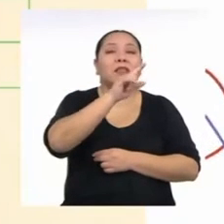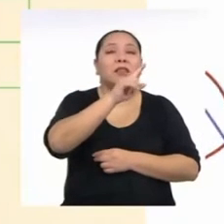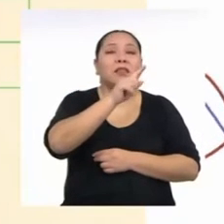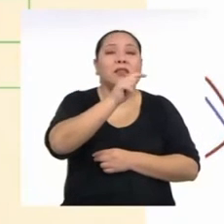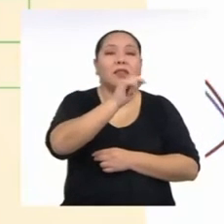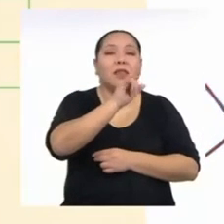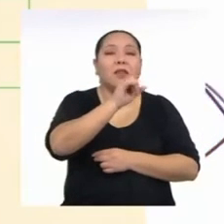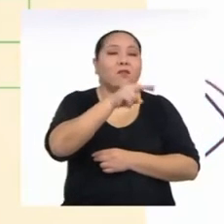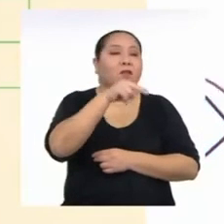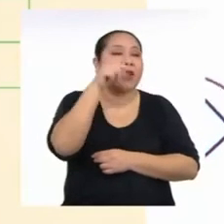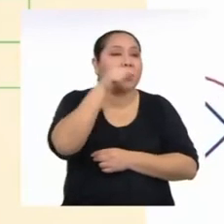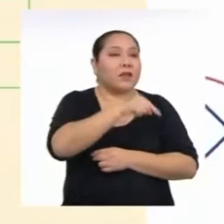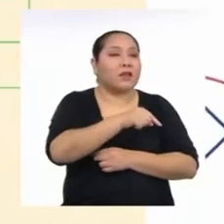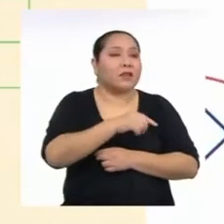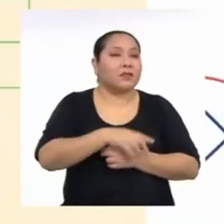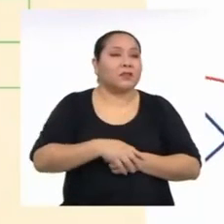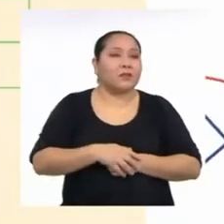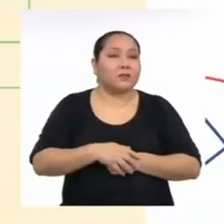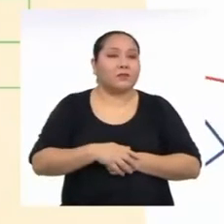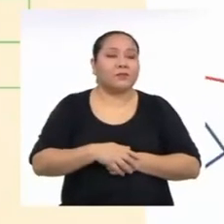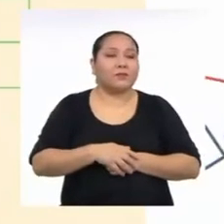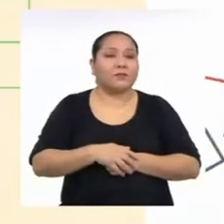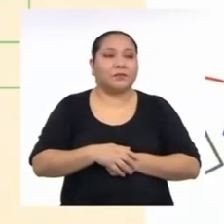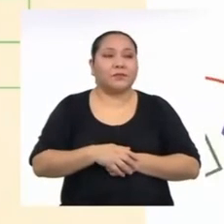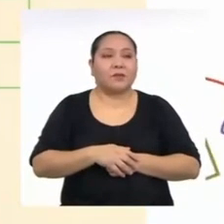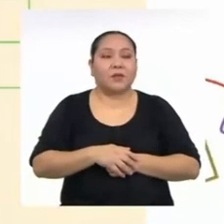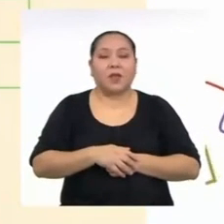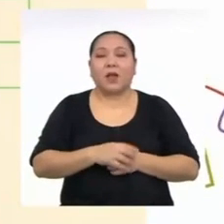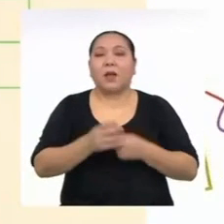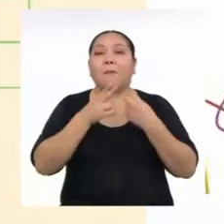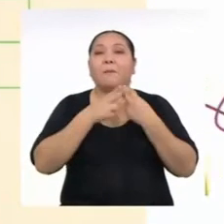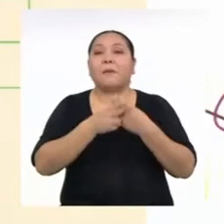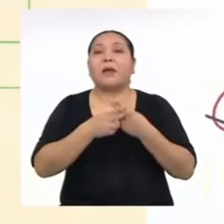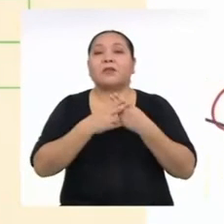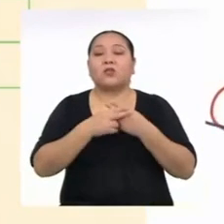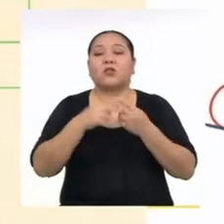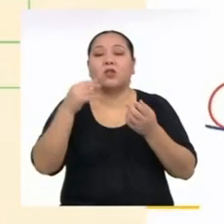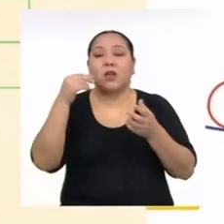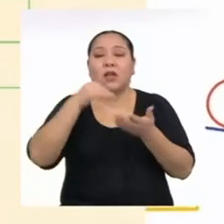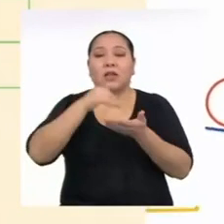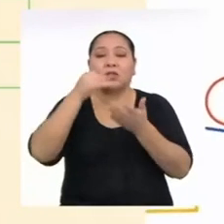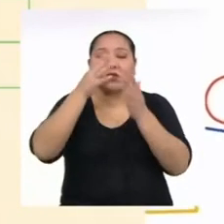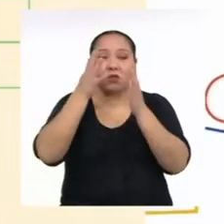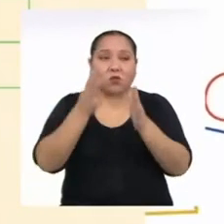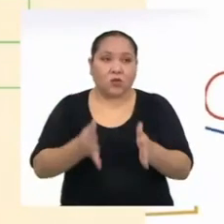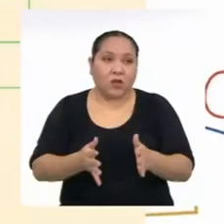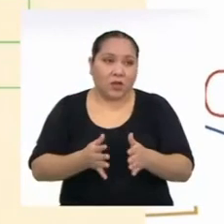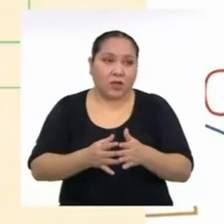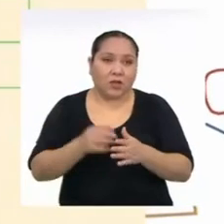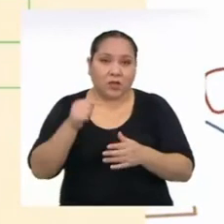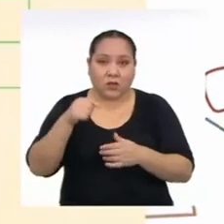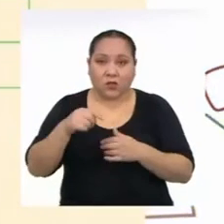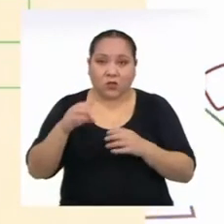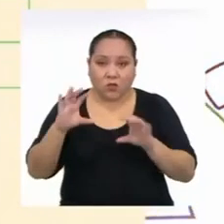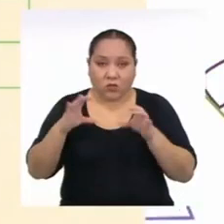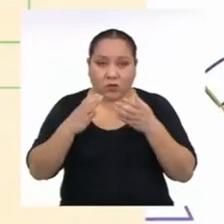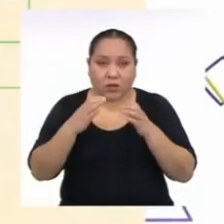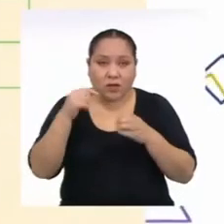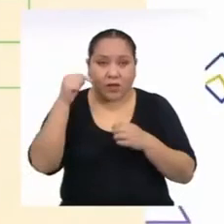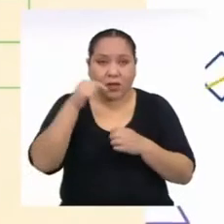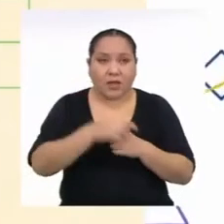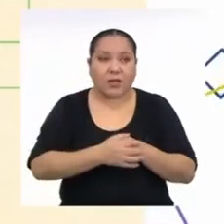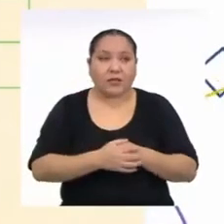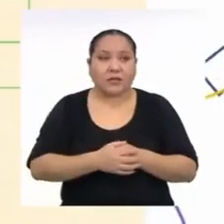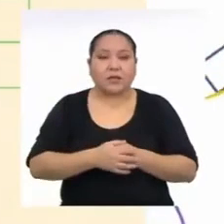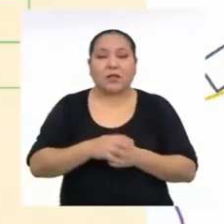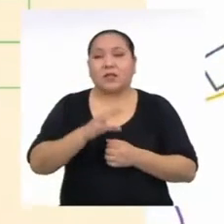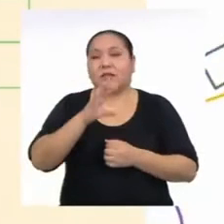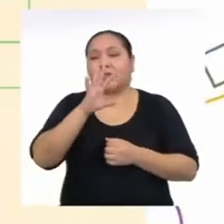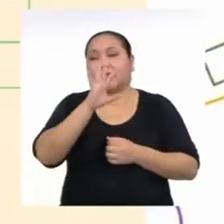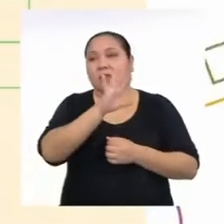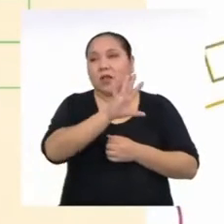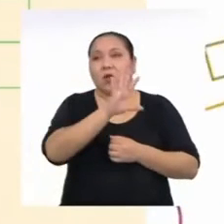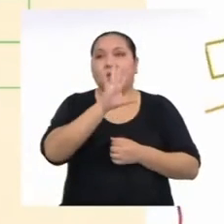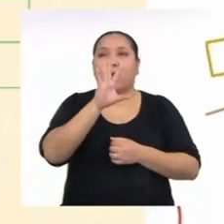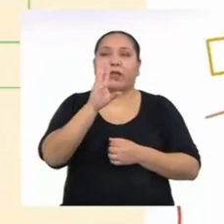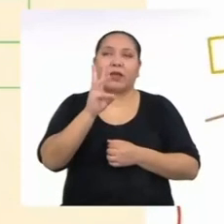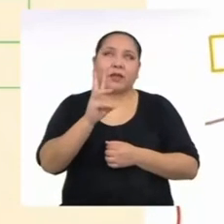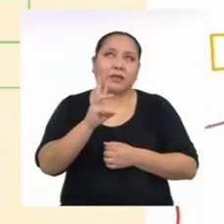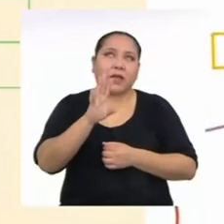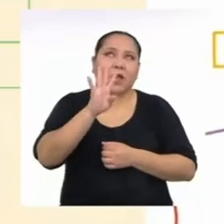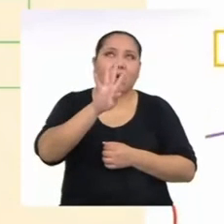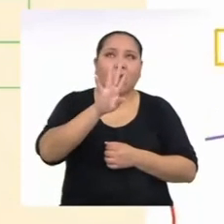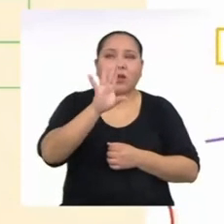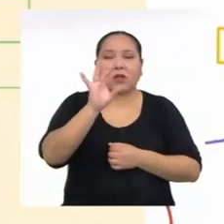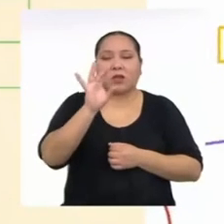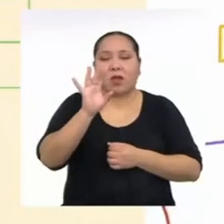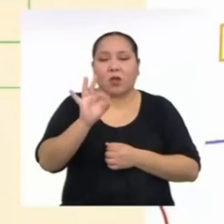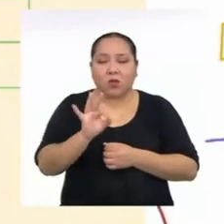en valores numéricos, por ejemplo, 55 kilogramos, 56 kilogramos, 49 kilogramos, etc.